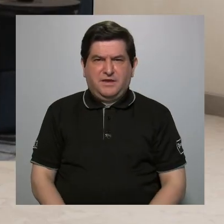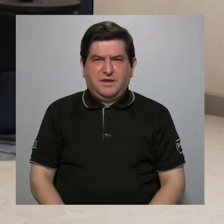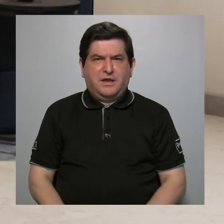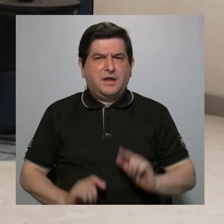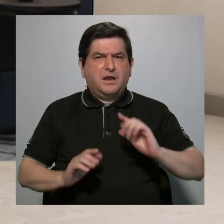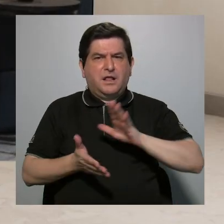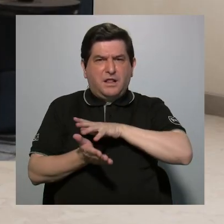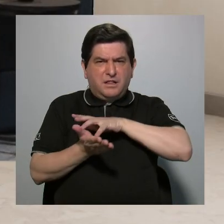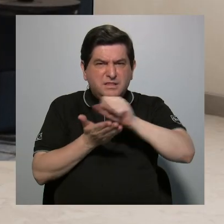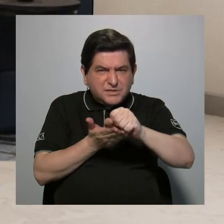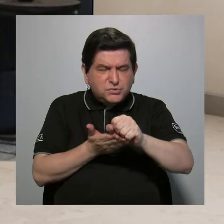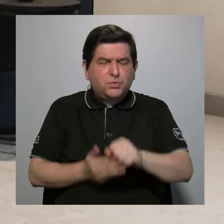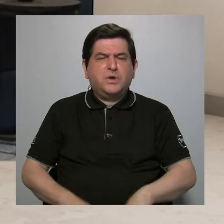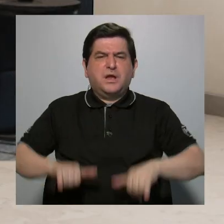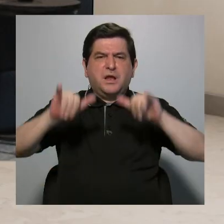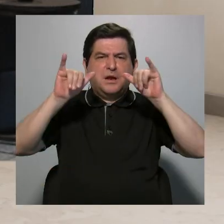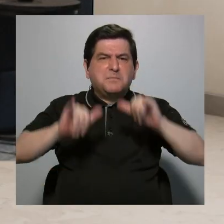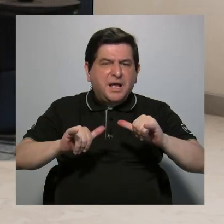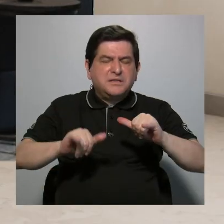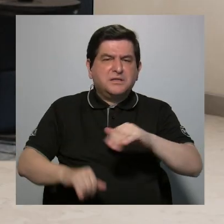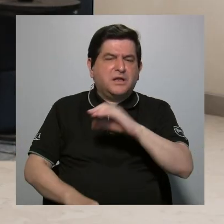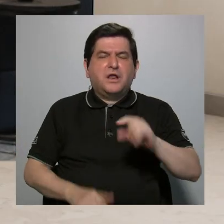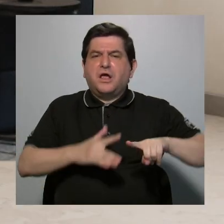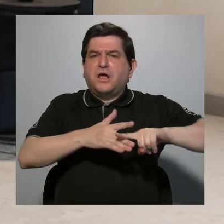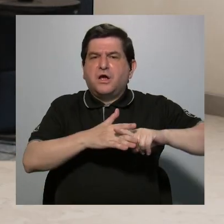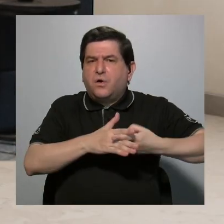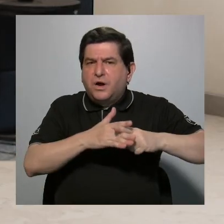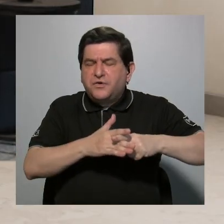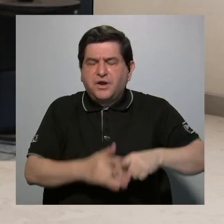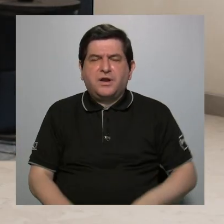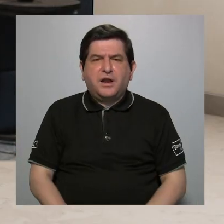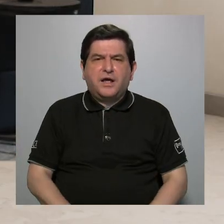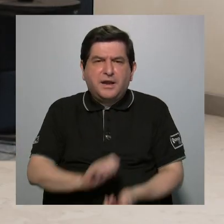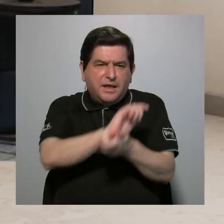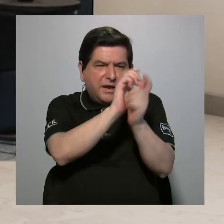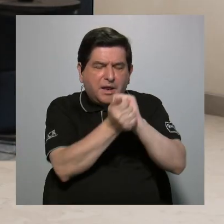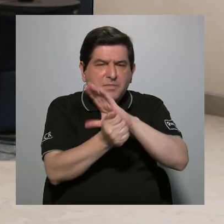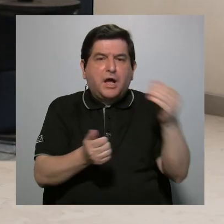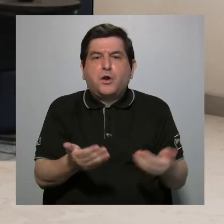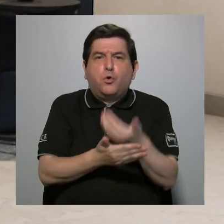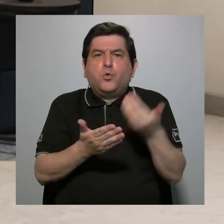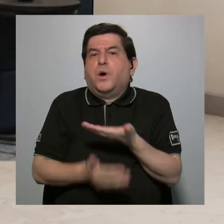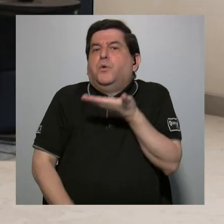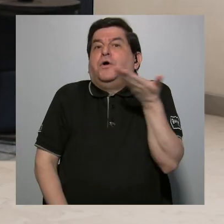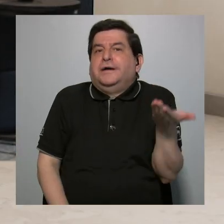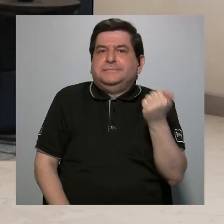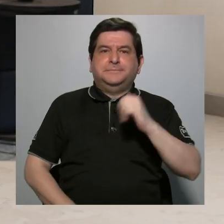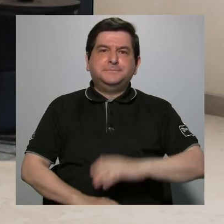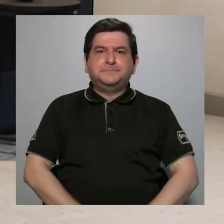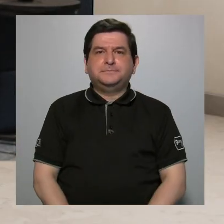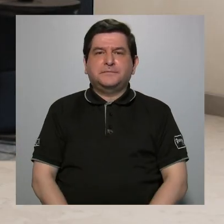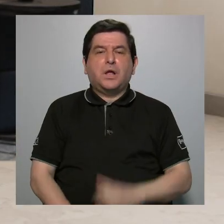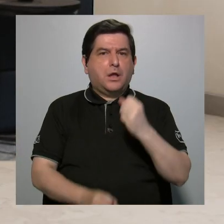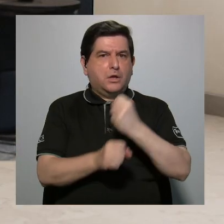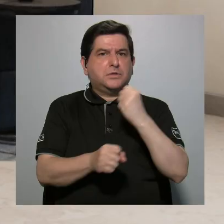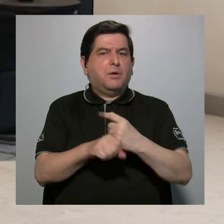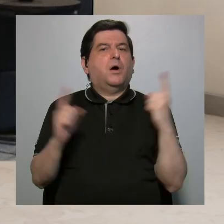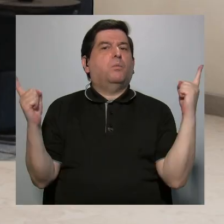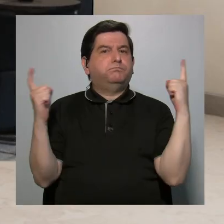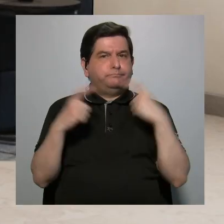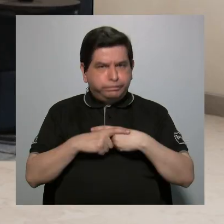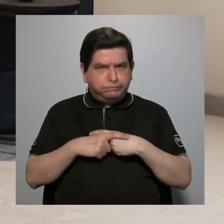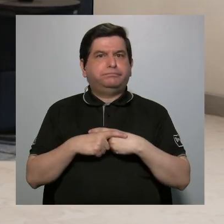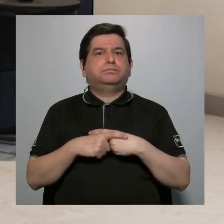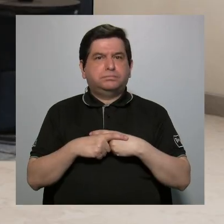se botaba, qué se dejaba, qué se restauraba, qué se remodelaba y qué se hacía nuevo. Un trabajo muy